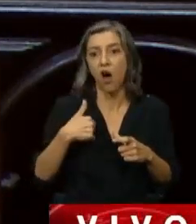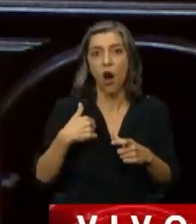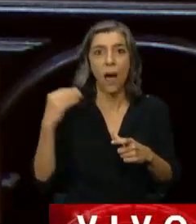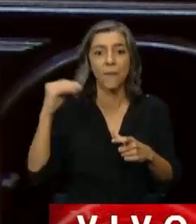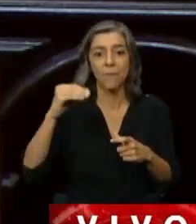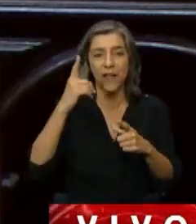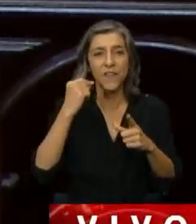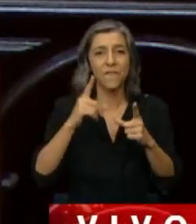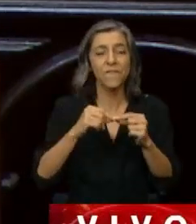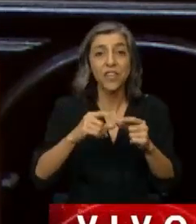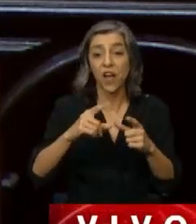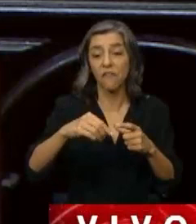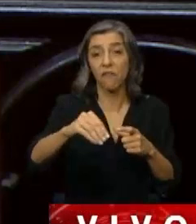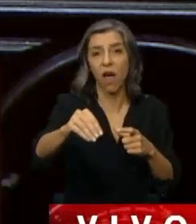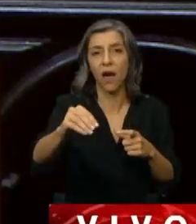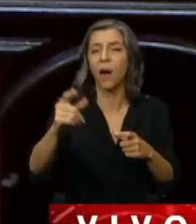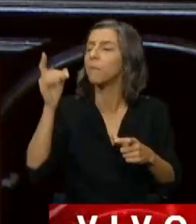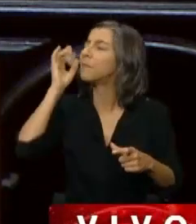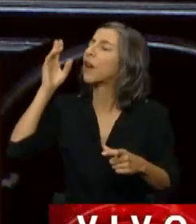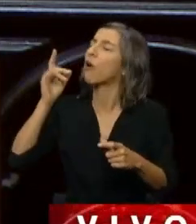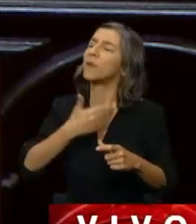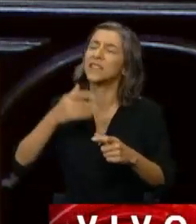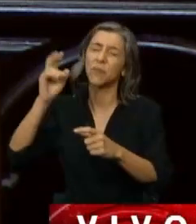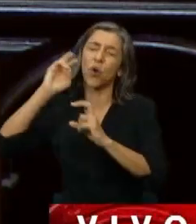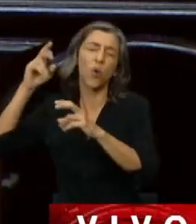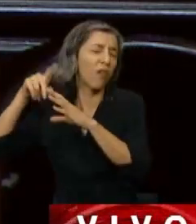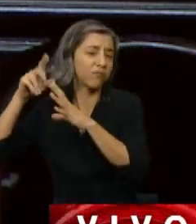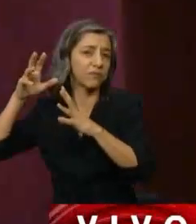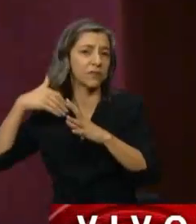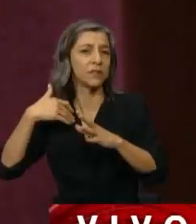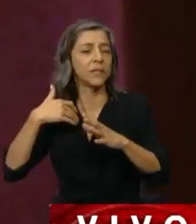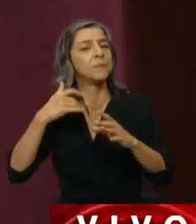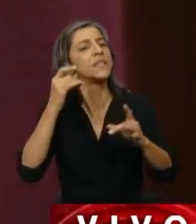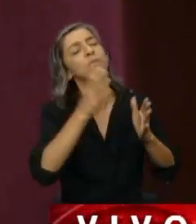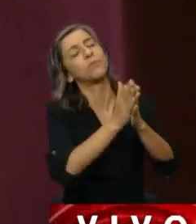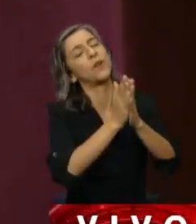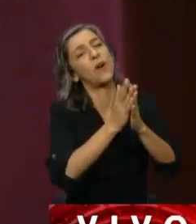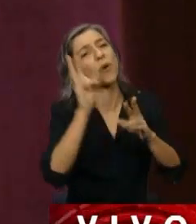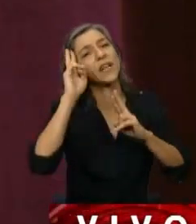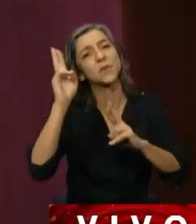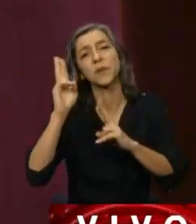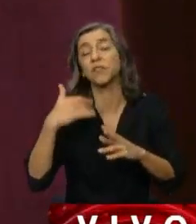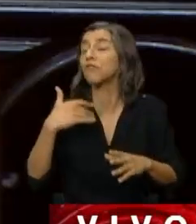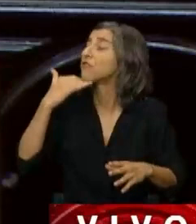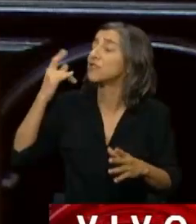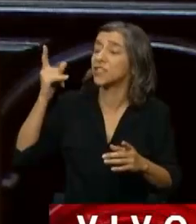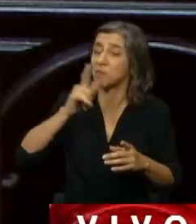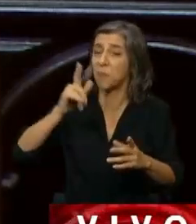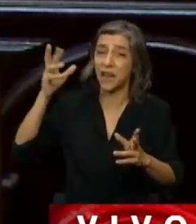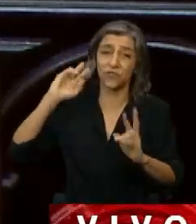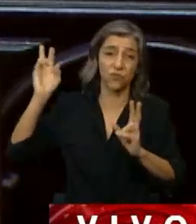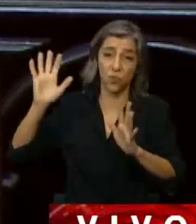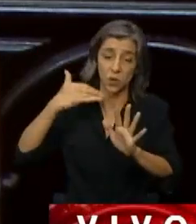¿Hay alguien que está haciendo ruido, presidente? Continúe, diputado. Mantengamos el respeto, por favor. Continúe. No, me pareció que había alguien haciendo